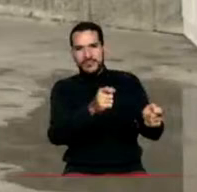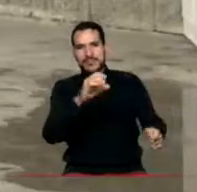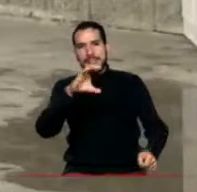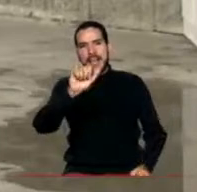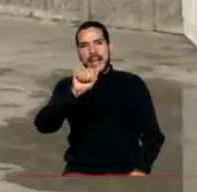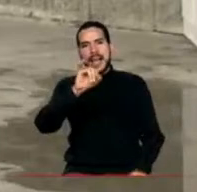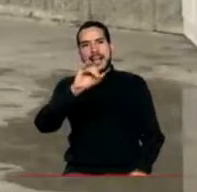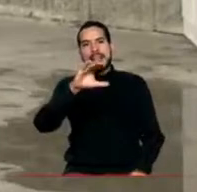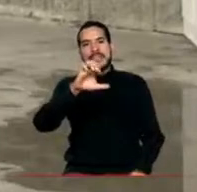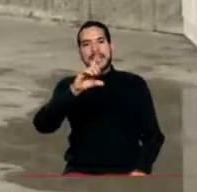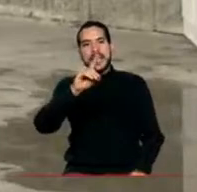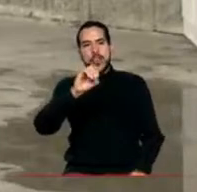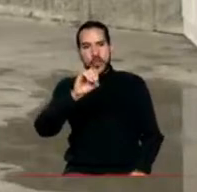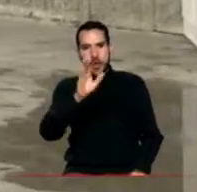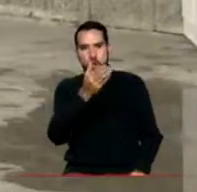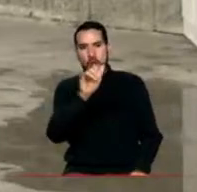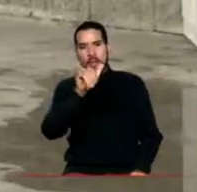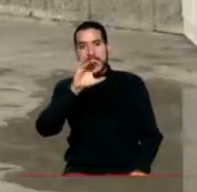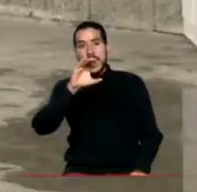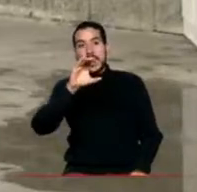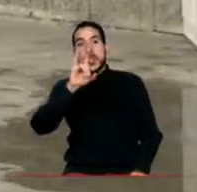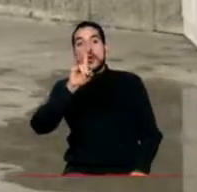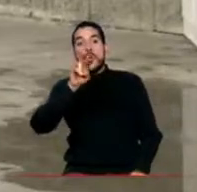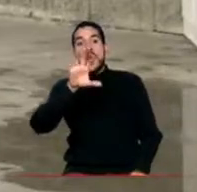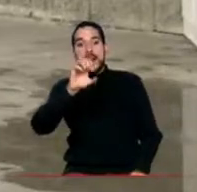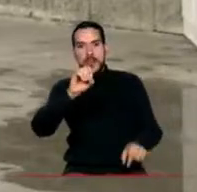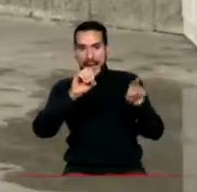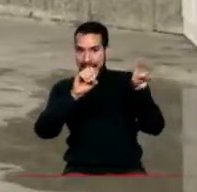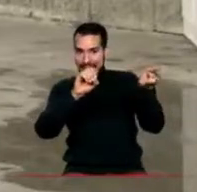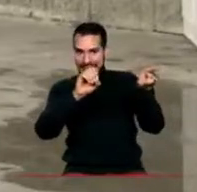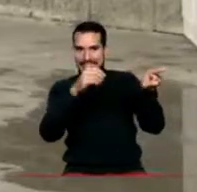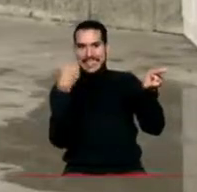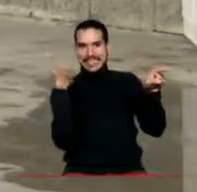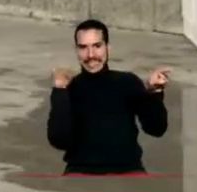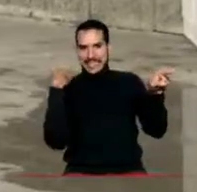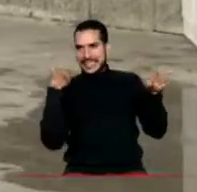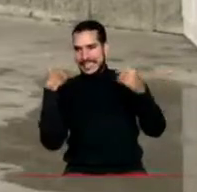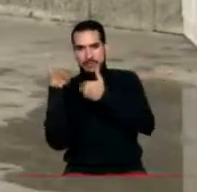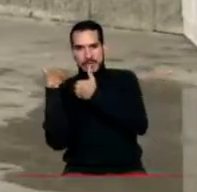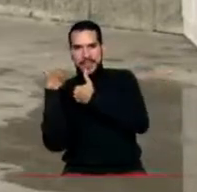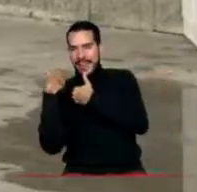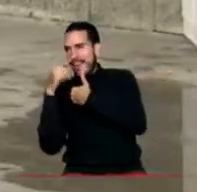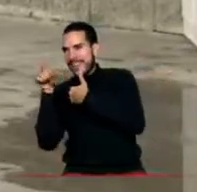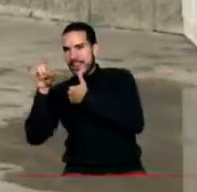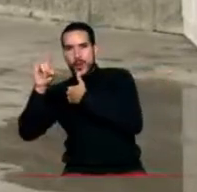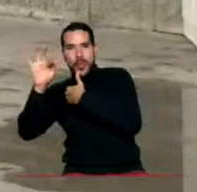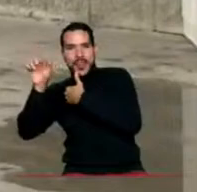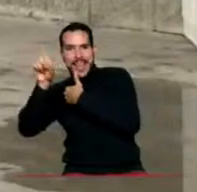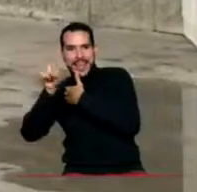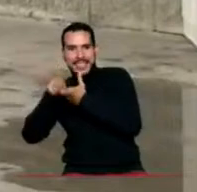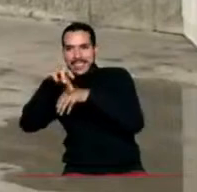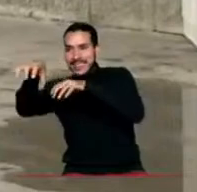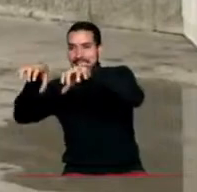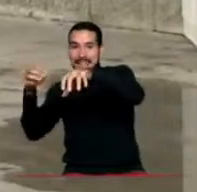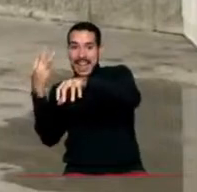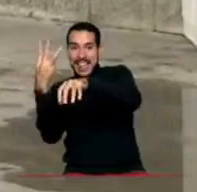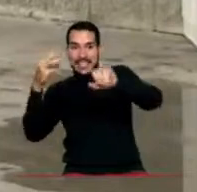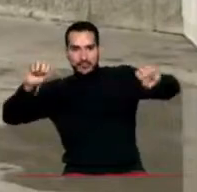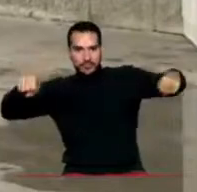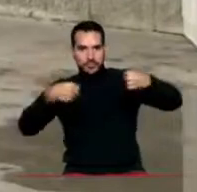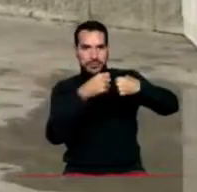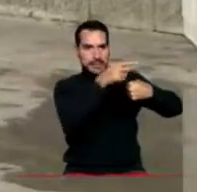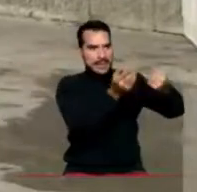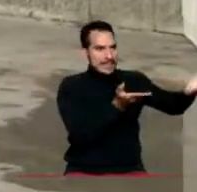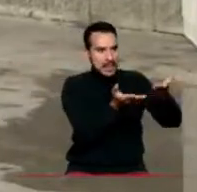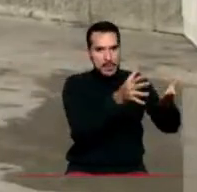encargado de, válgame la redundancia, operar estas tres UTS, a ver qué nos dicen ellos sobre la razón por la cual no